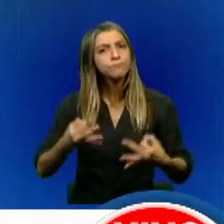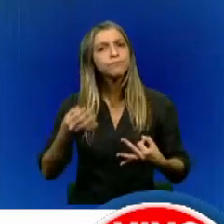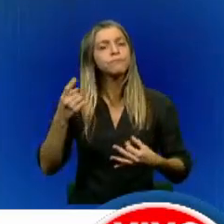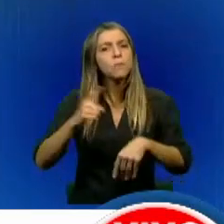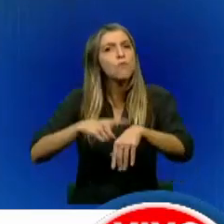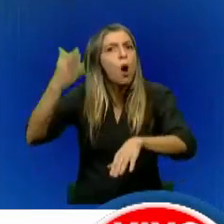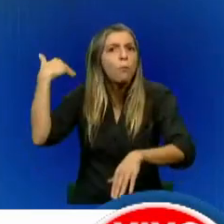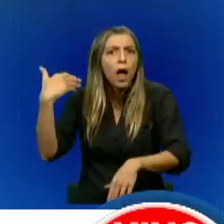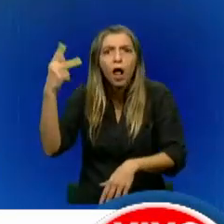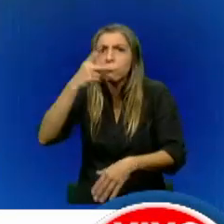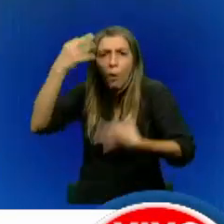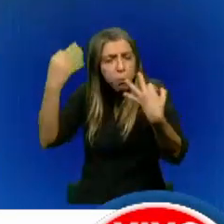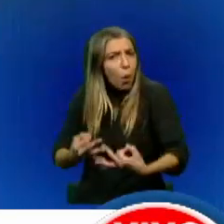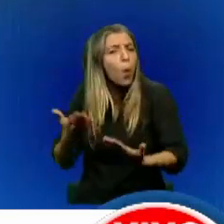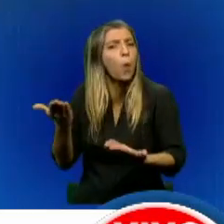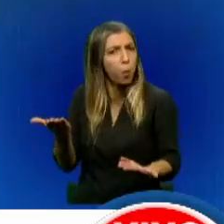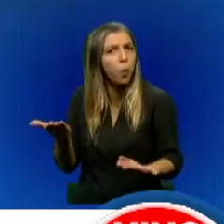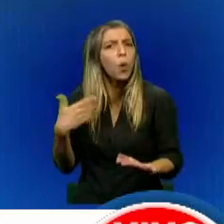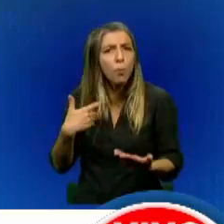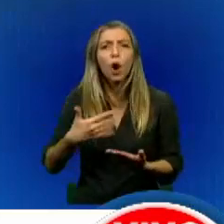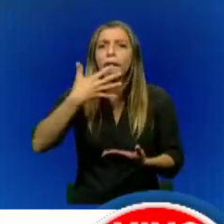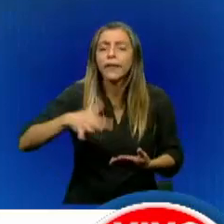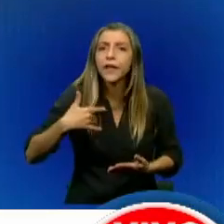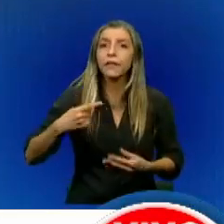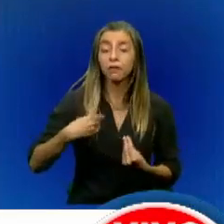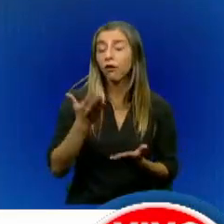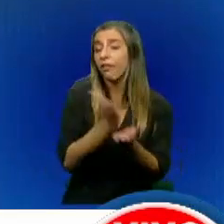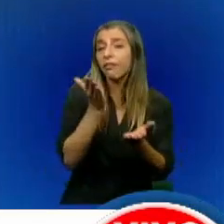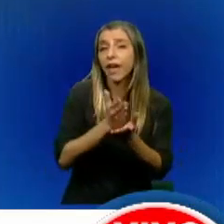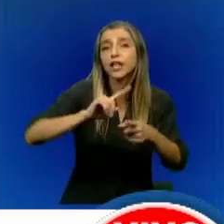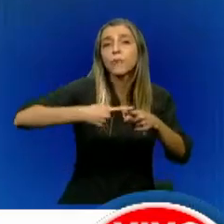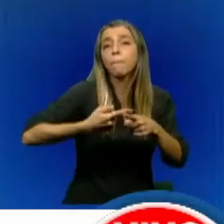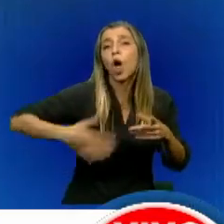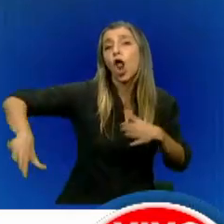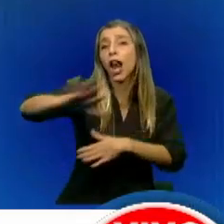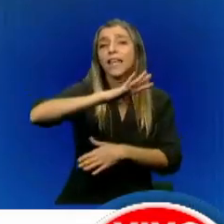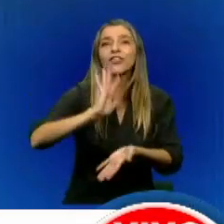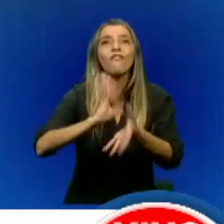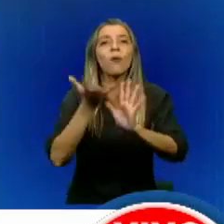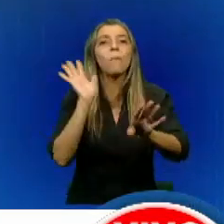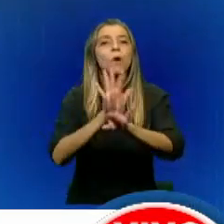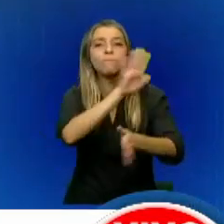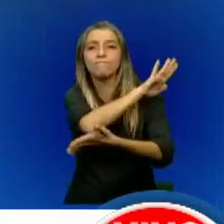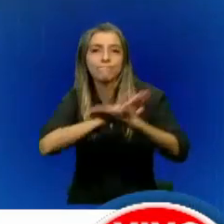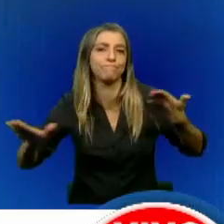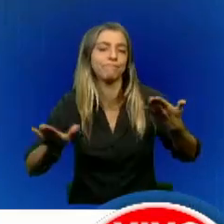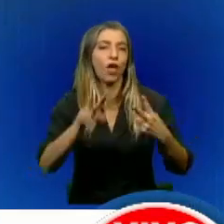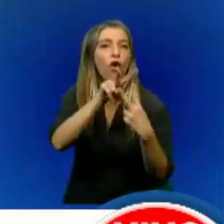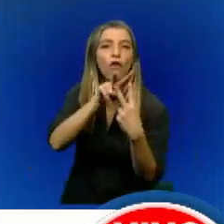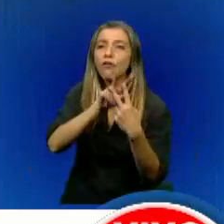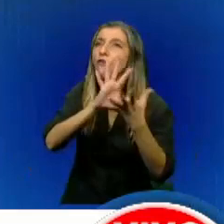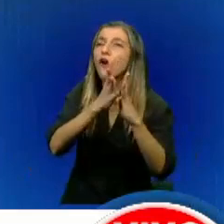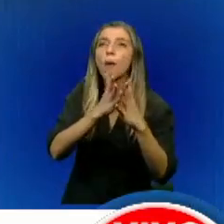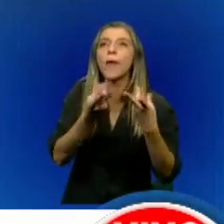autolimitación en favor de la progresividad de los derechos políticos y de la transparencia. Dos valores contenidos en